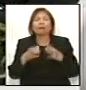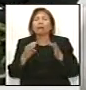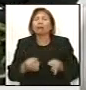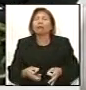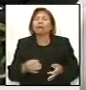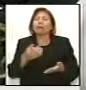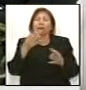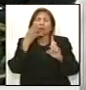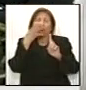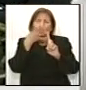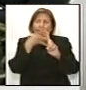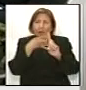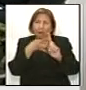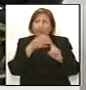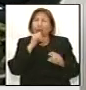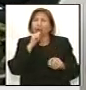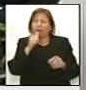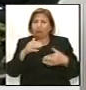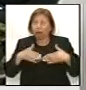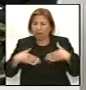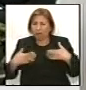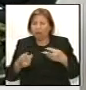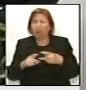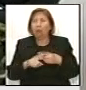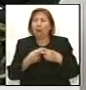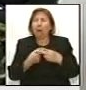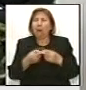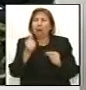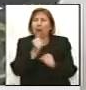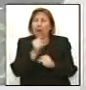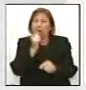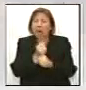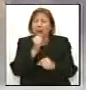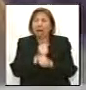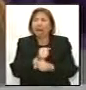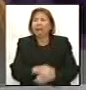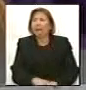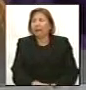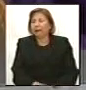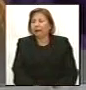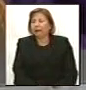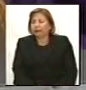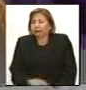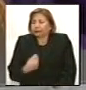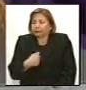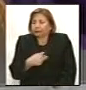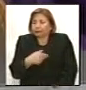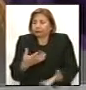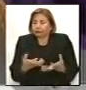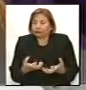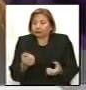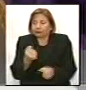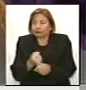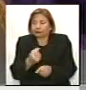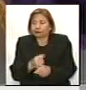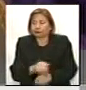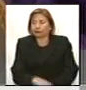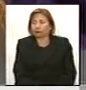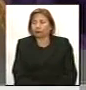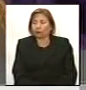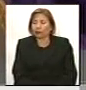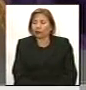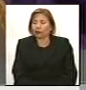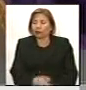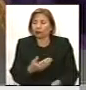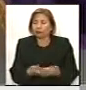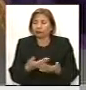de los perfiles y así se puedan iniciar los trabajos. Y es por eso que nosotros queremos pedir a través de usted,